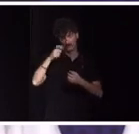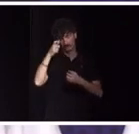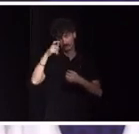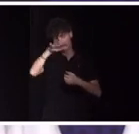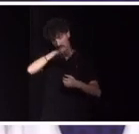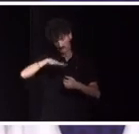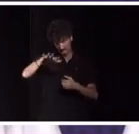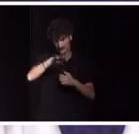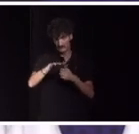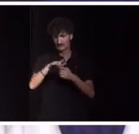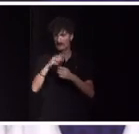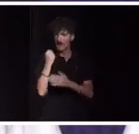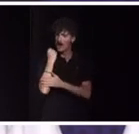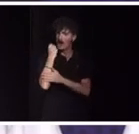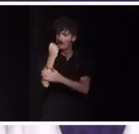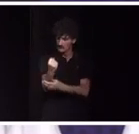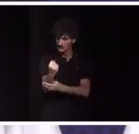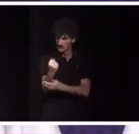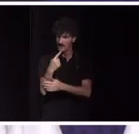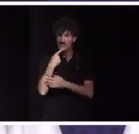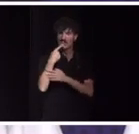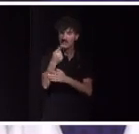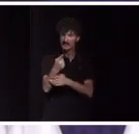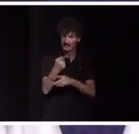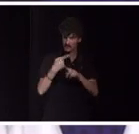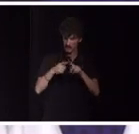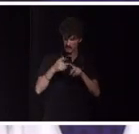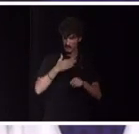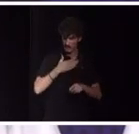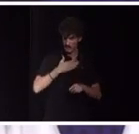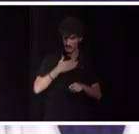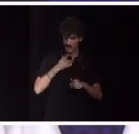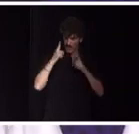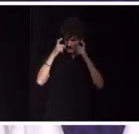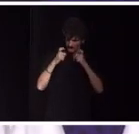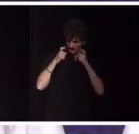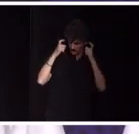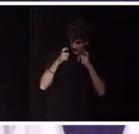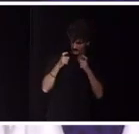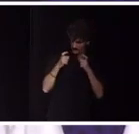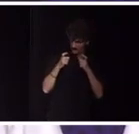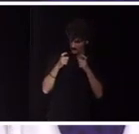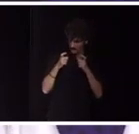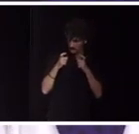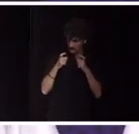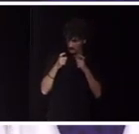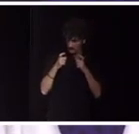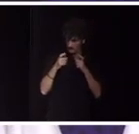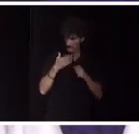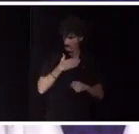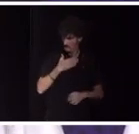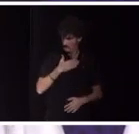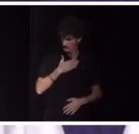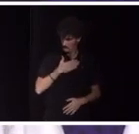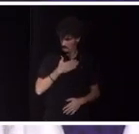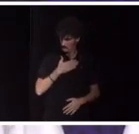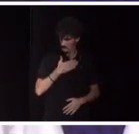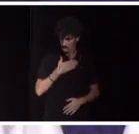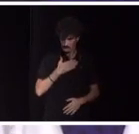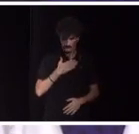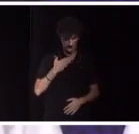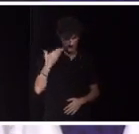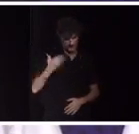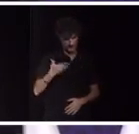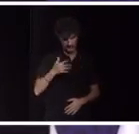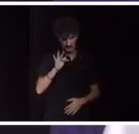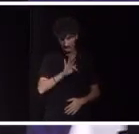ahí aportar desde el concurso de nuestros modestos esfuerzos. Para mí es un honor dar